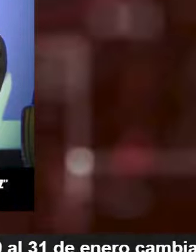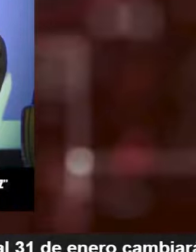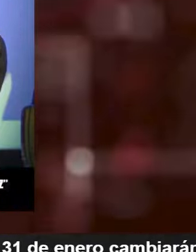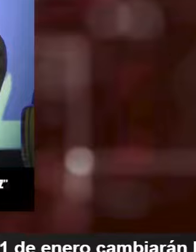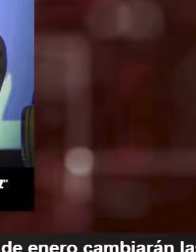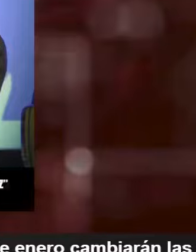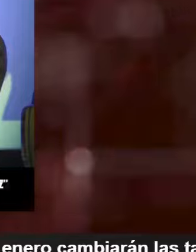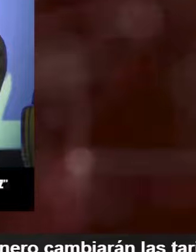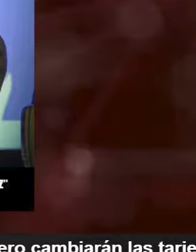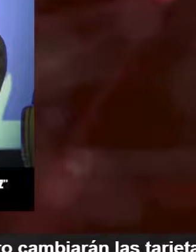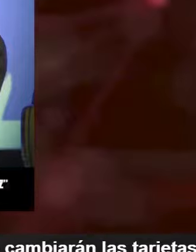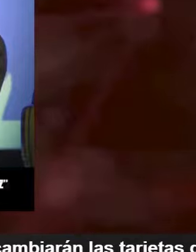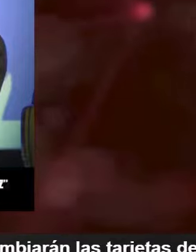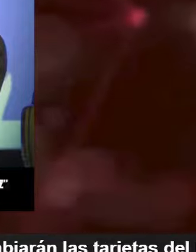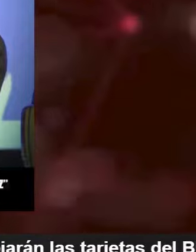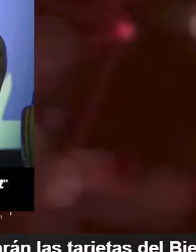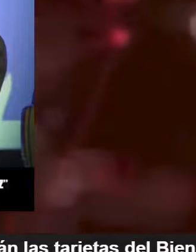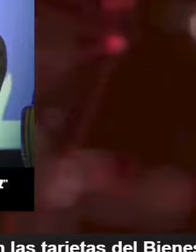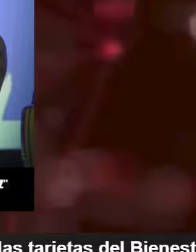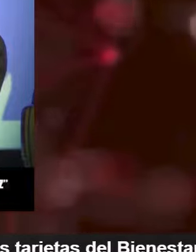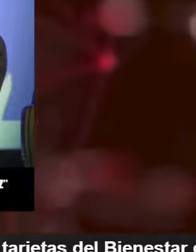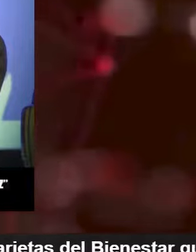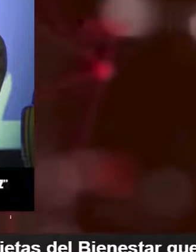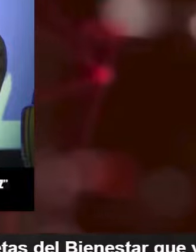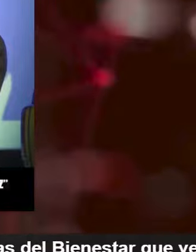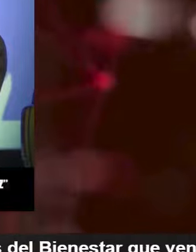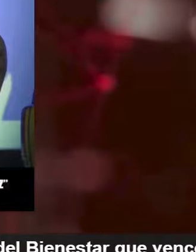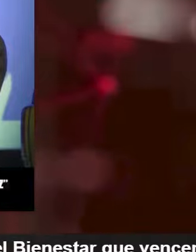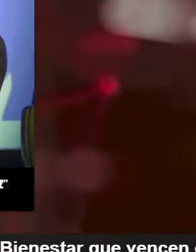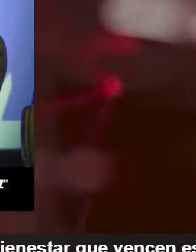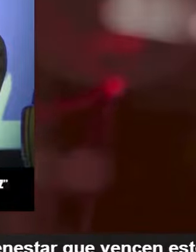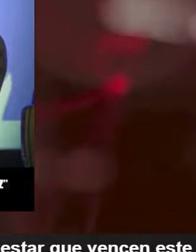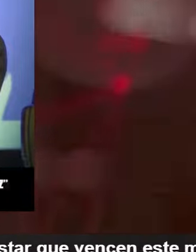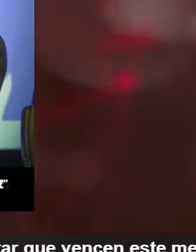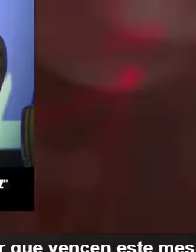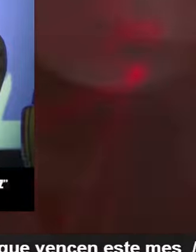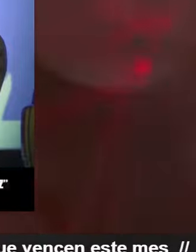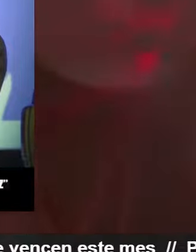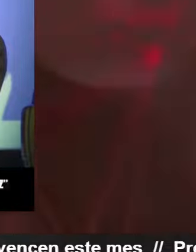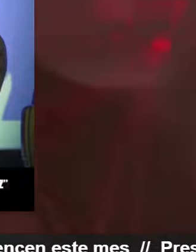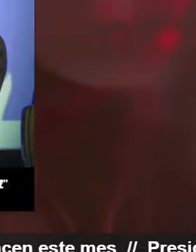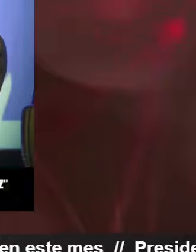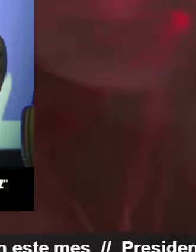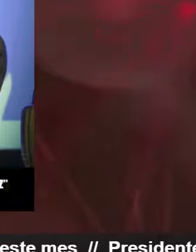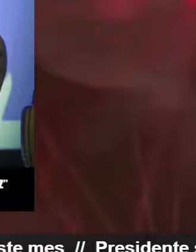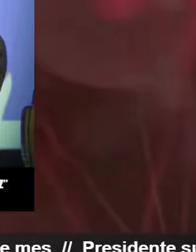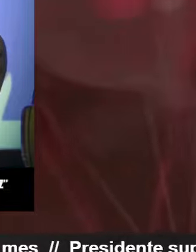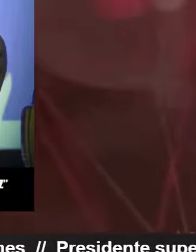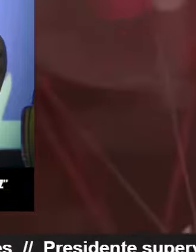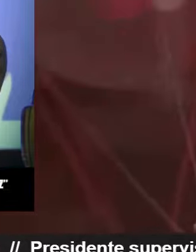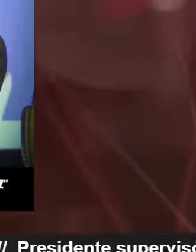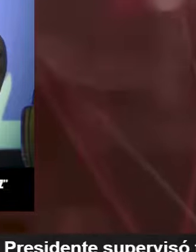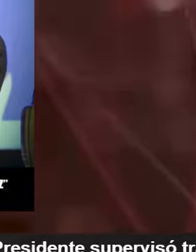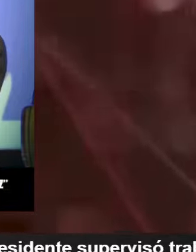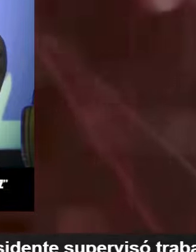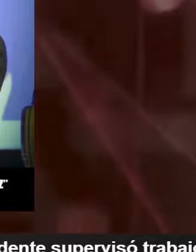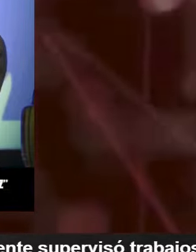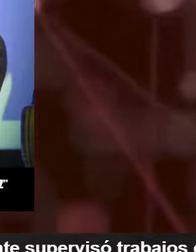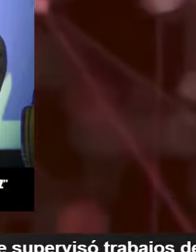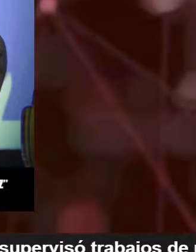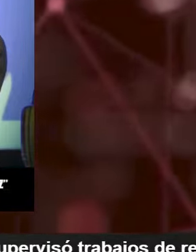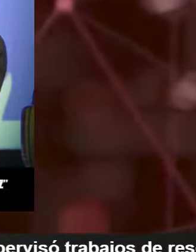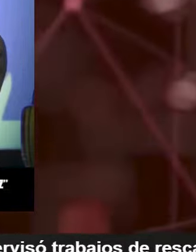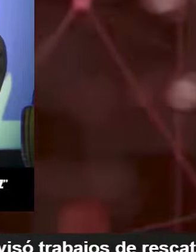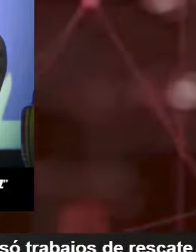empresas eh que funcionan como universidad y que han obtenido este dinero Público de forma